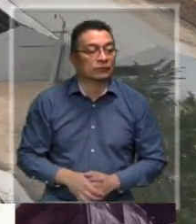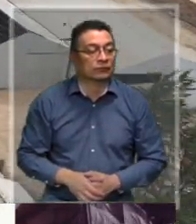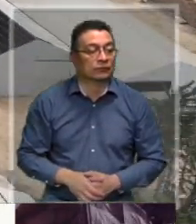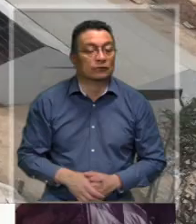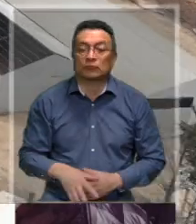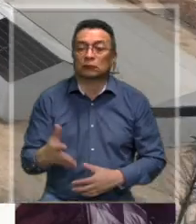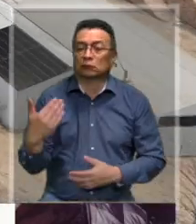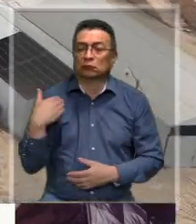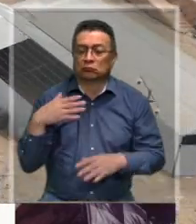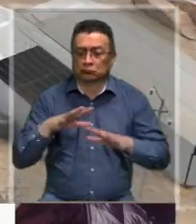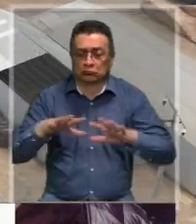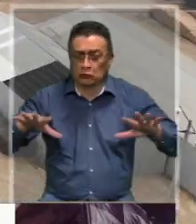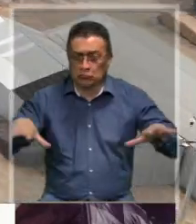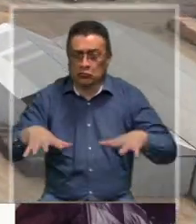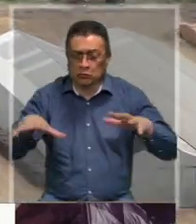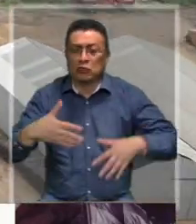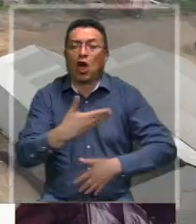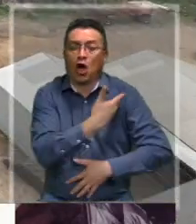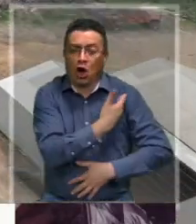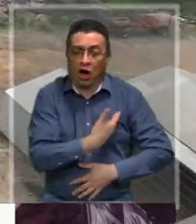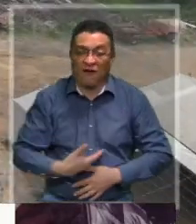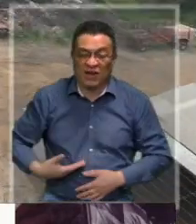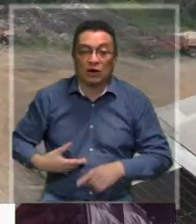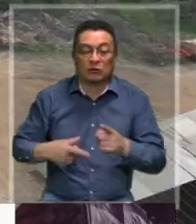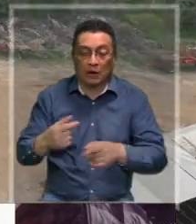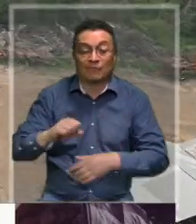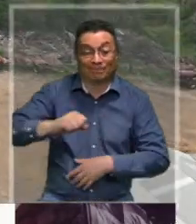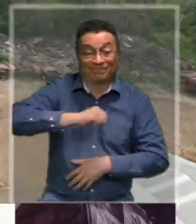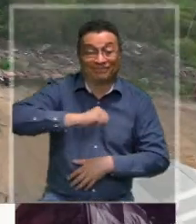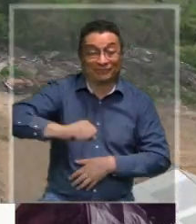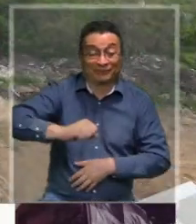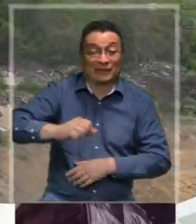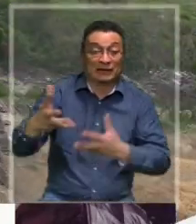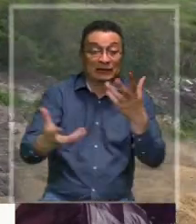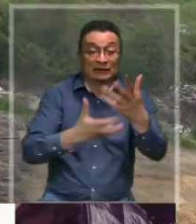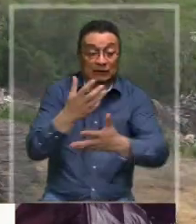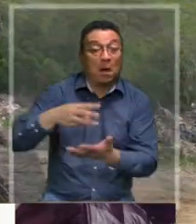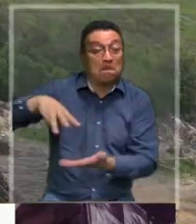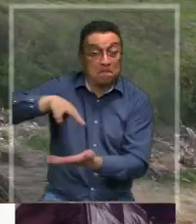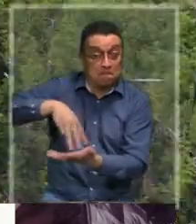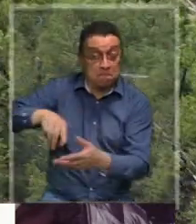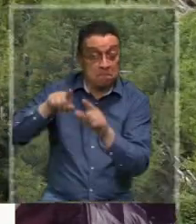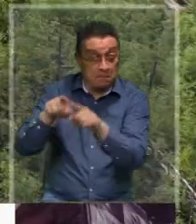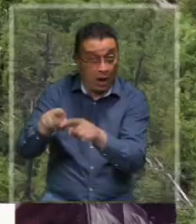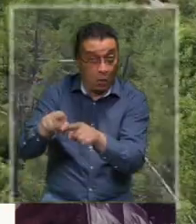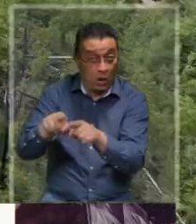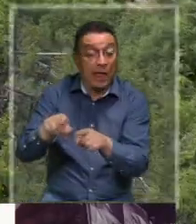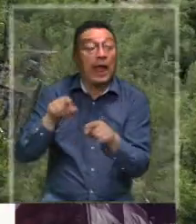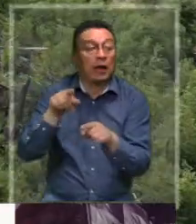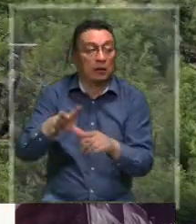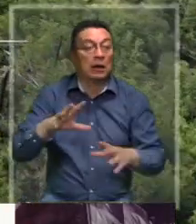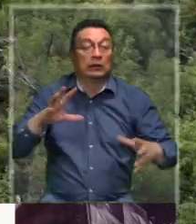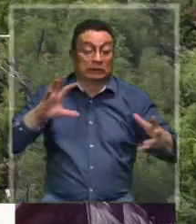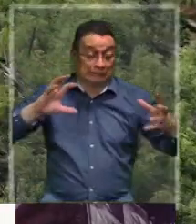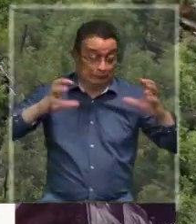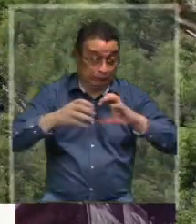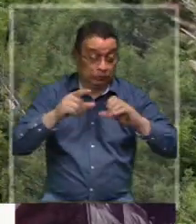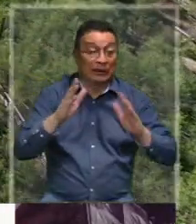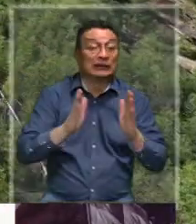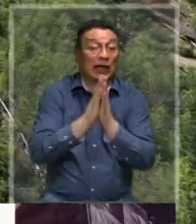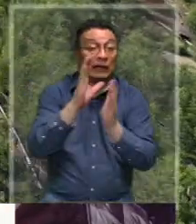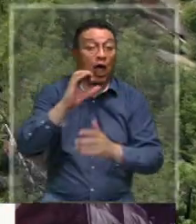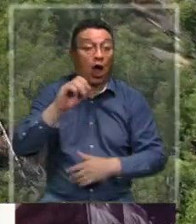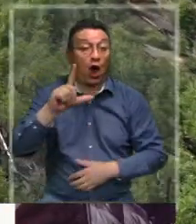Independiente de los esfuerzos gubernamentales que ha habido en materia de prevención de incendios, en la región del Maule al menos, pareciera que la catástrofe de Santa Olga no